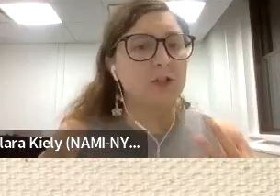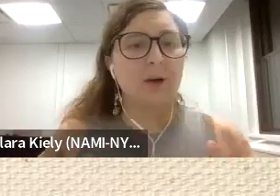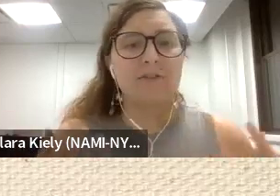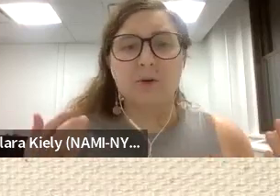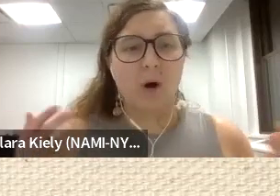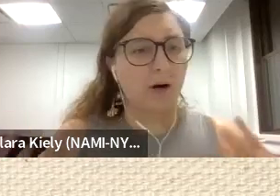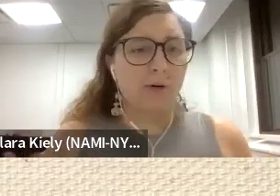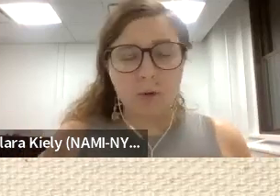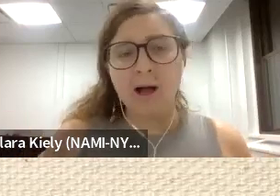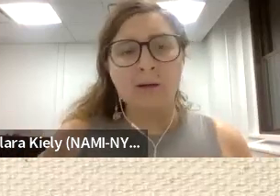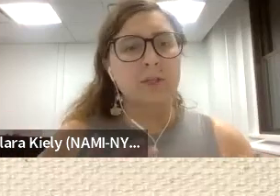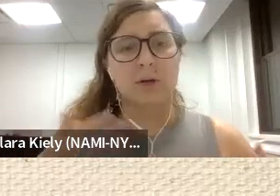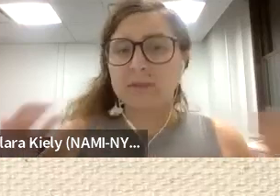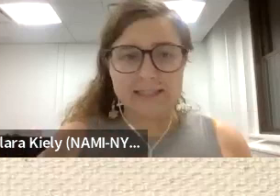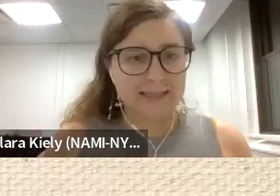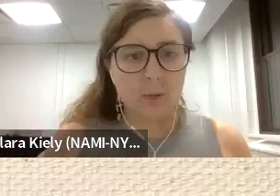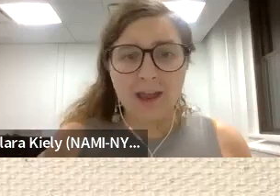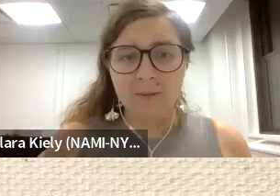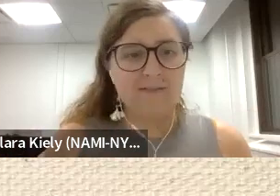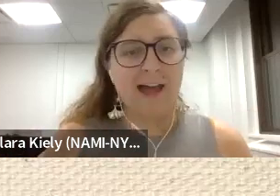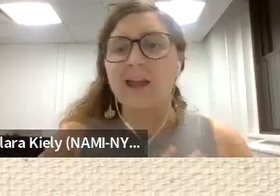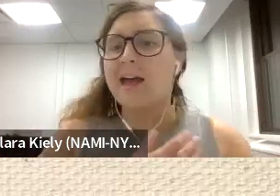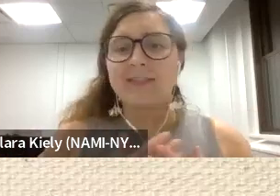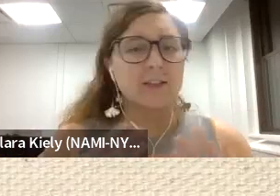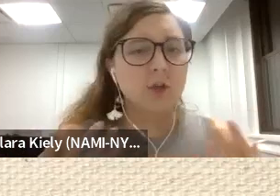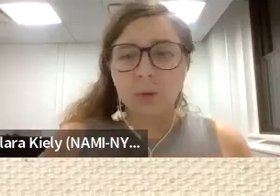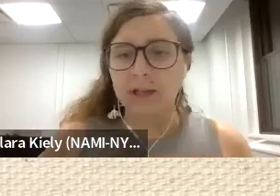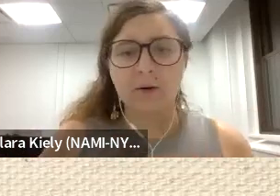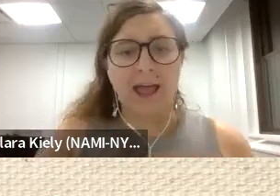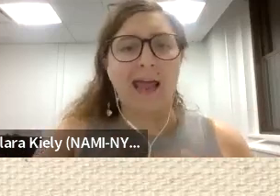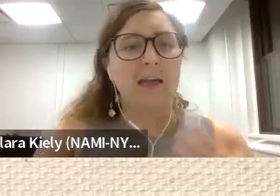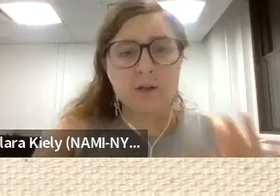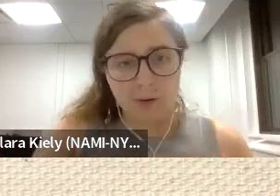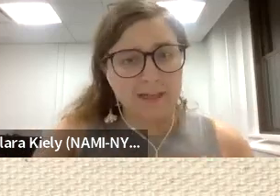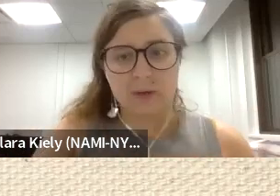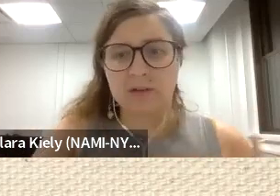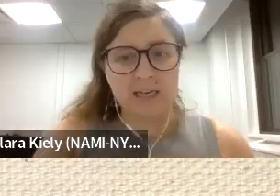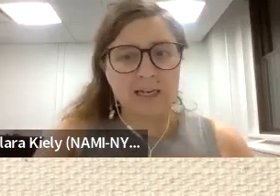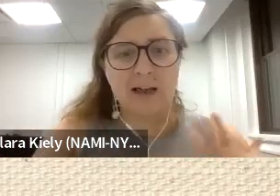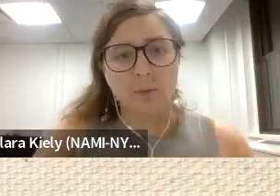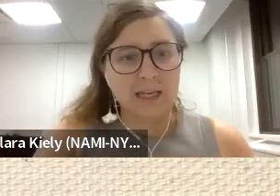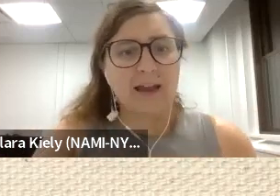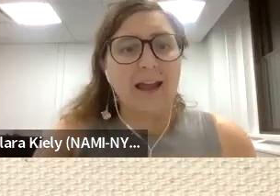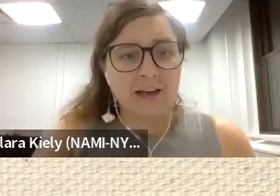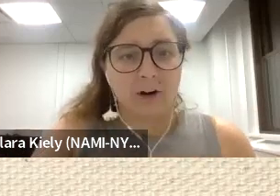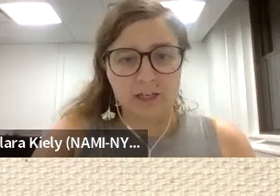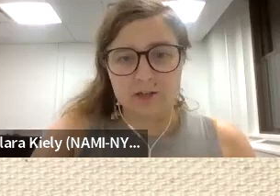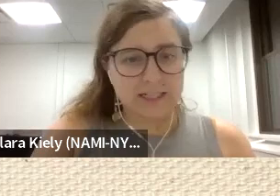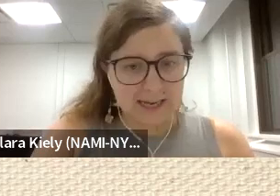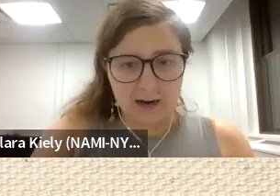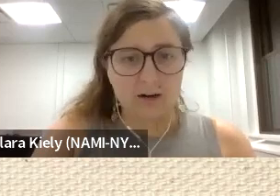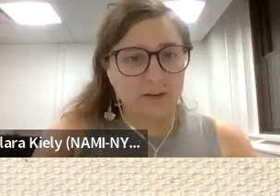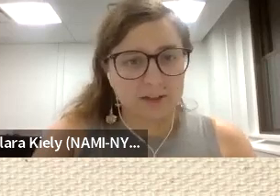difíciles y yo sé que los presentadores también les dejan saber que si se sienten muy abrumados,